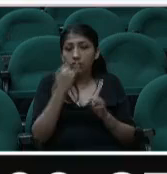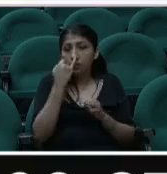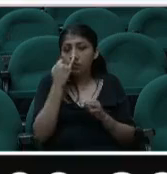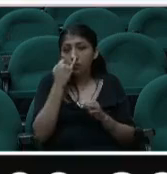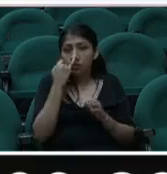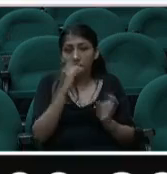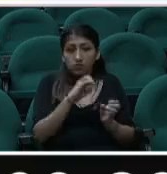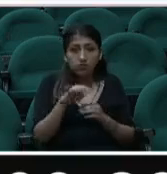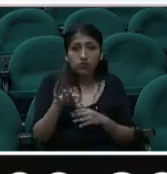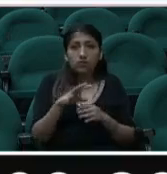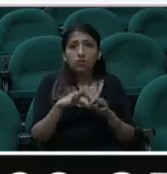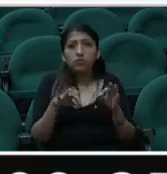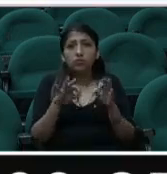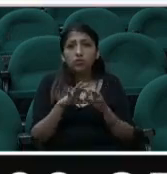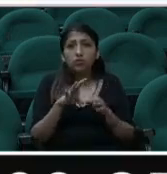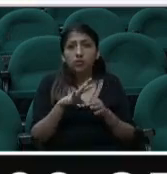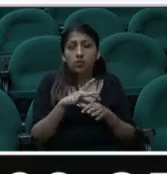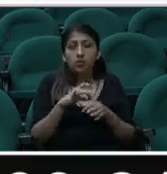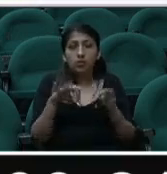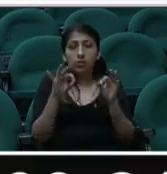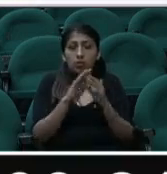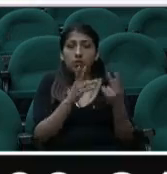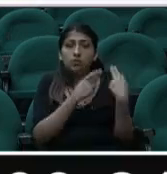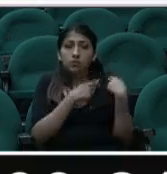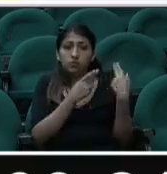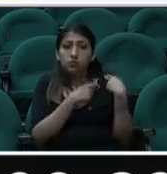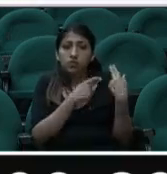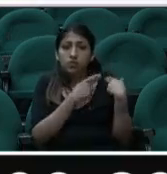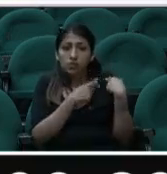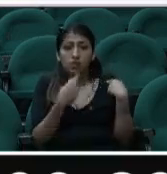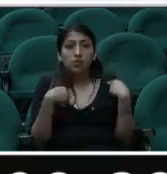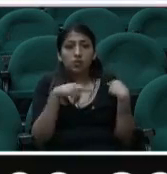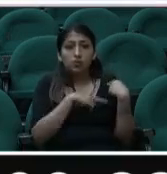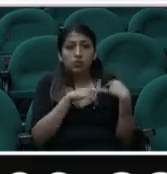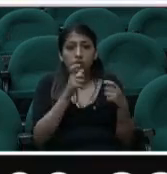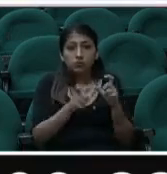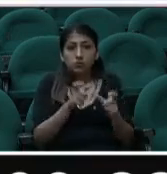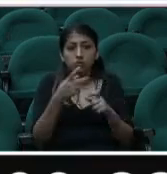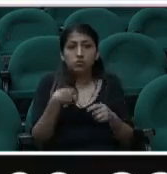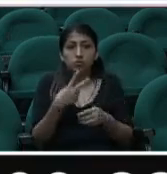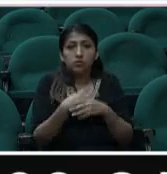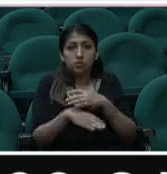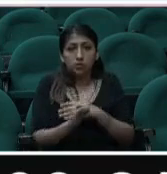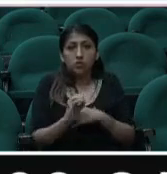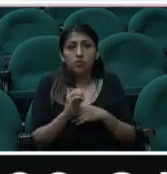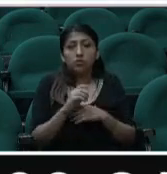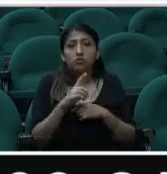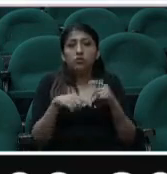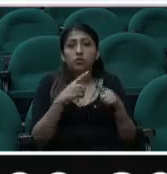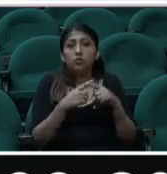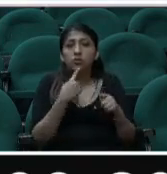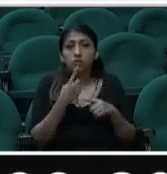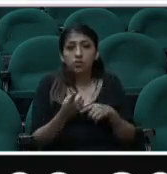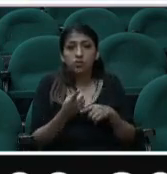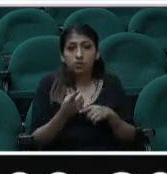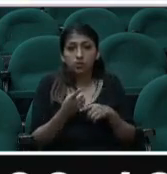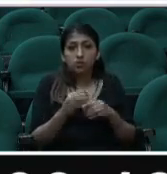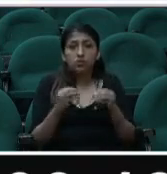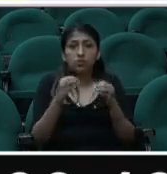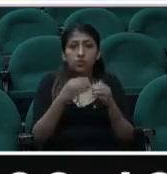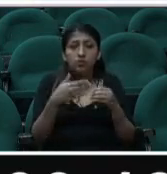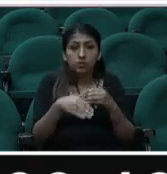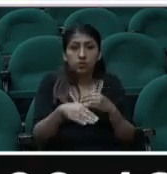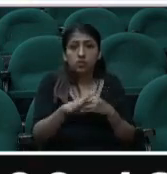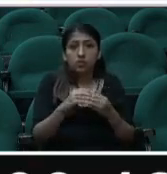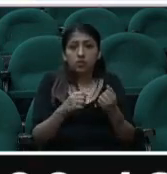intereses y dejarle ese legado de responsabilidad a nuestros ciudadanos a nuestros hijos cuando decimos más allá del